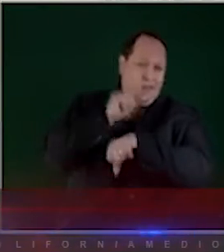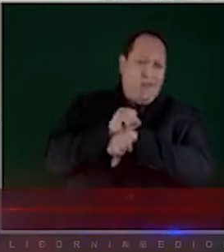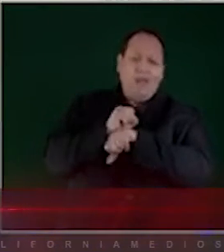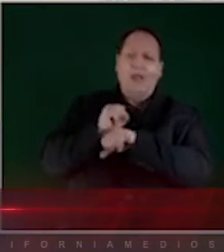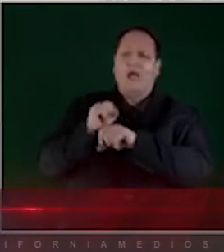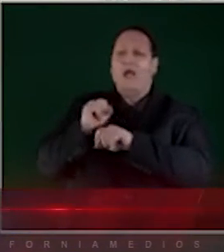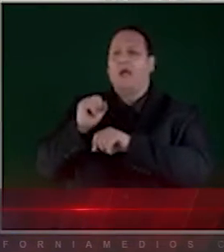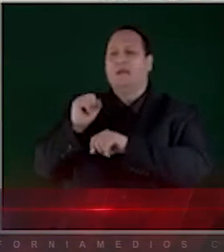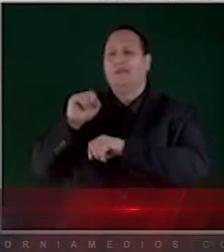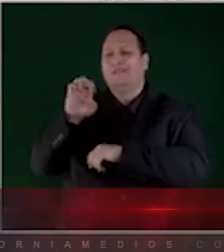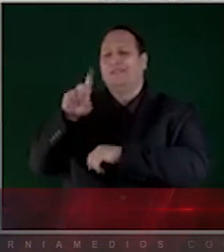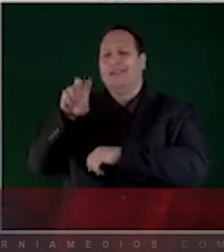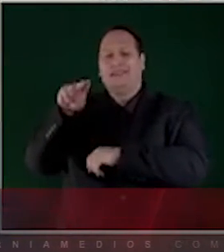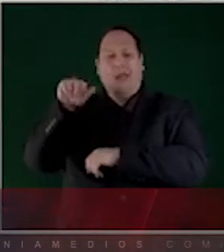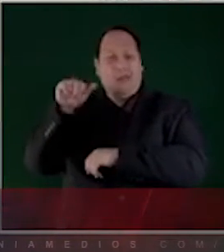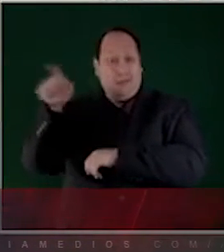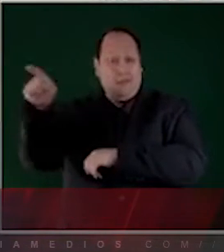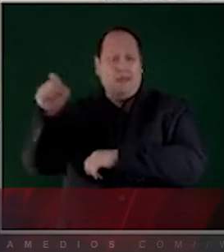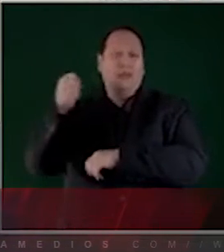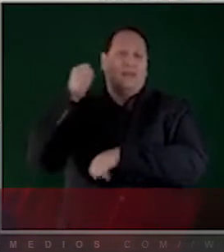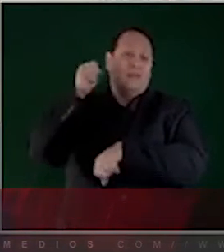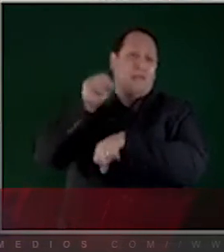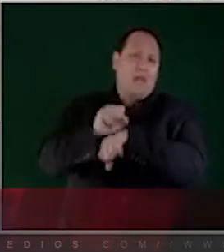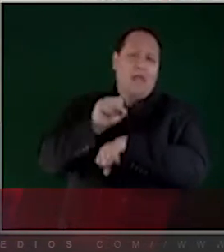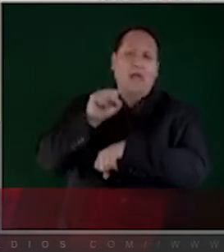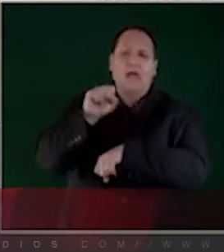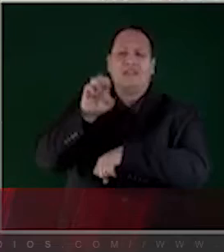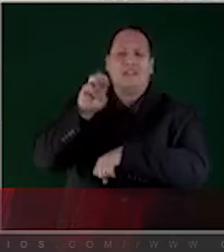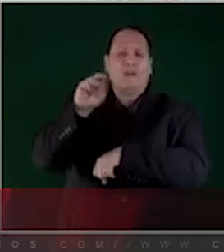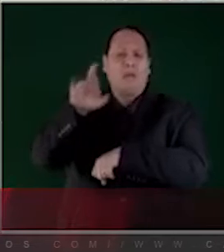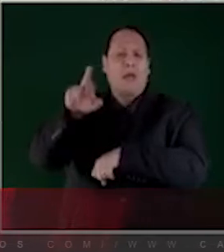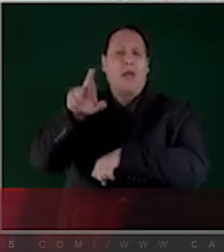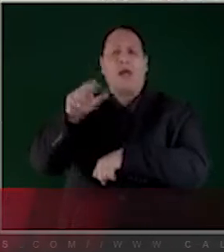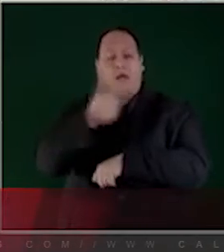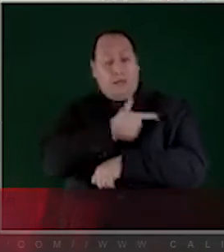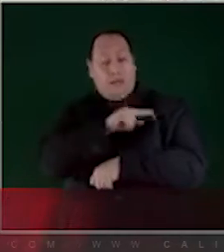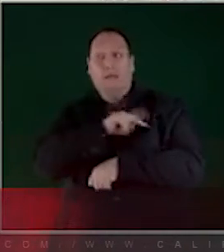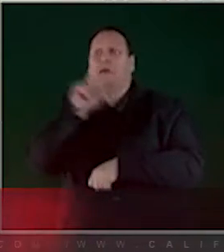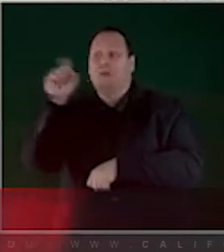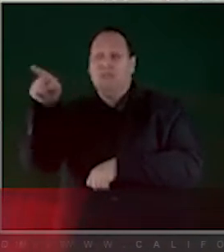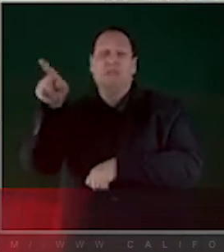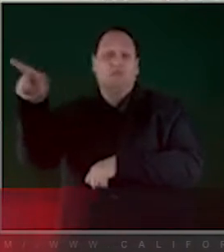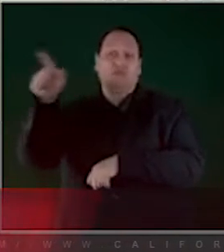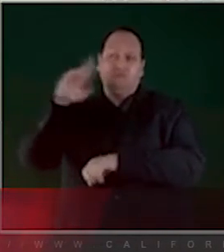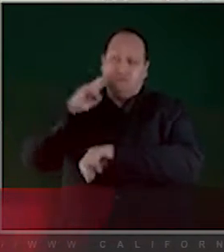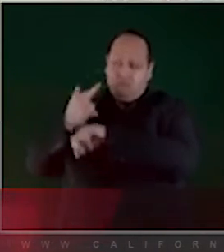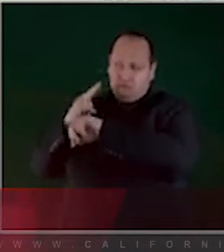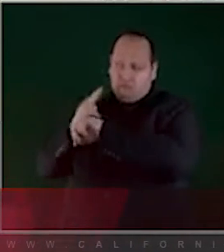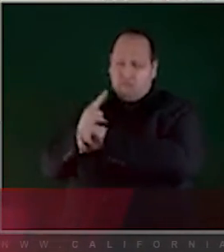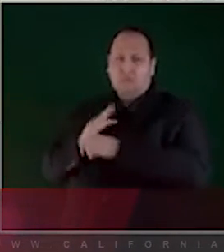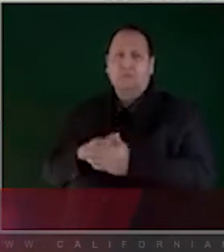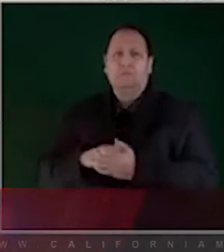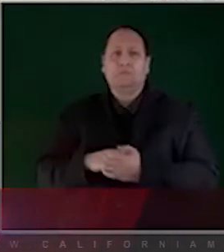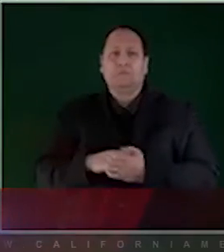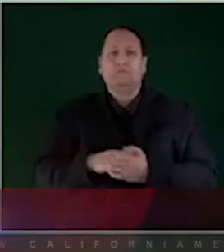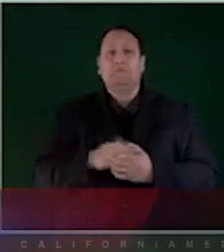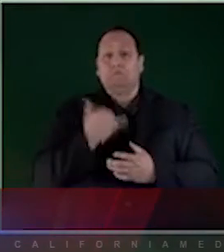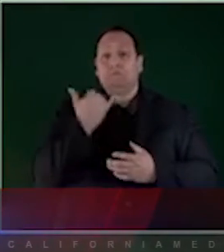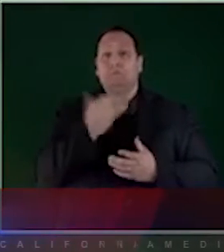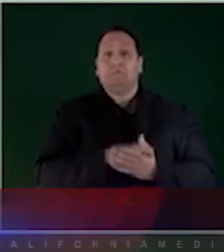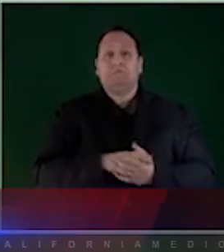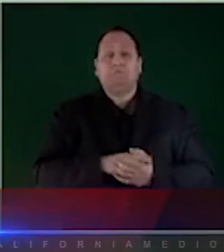de la Secretaría de Marina de la Guardia Nacional y